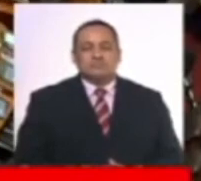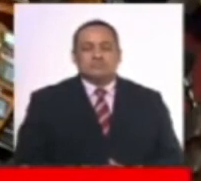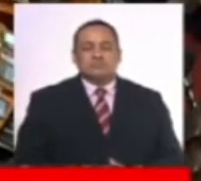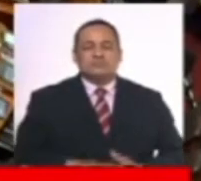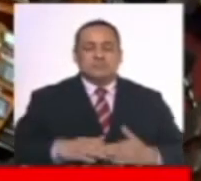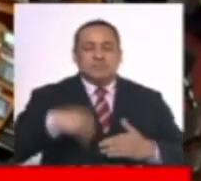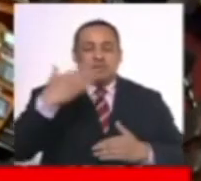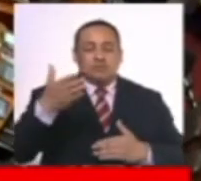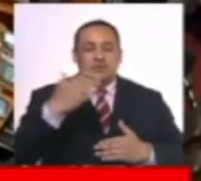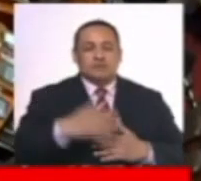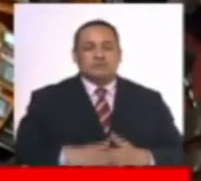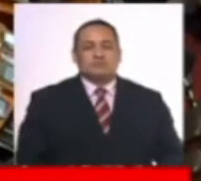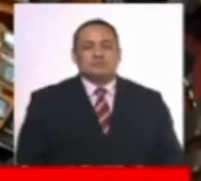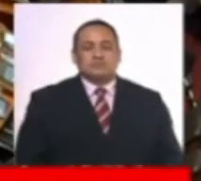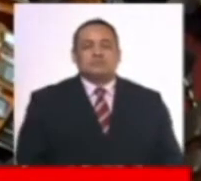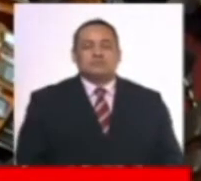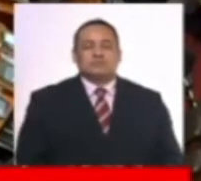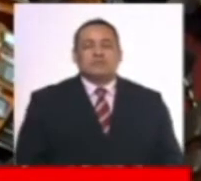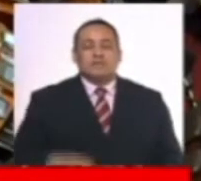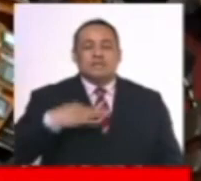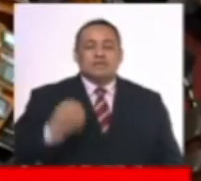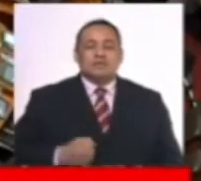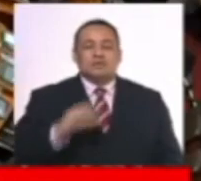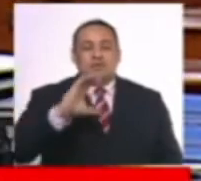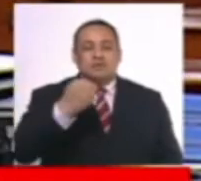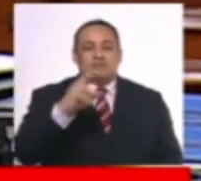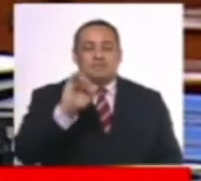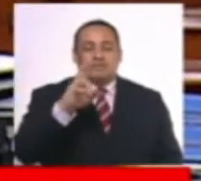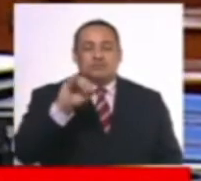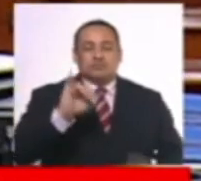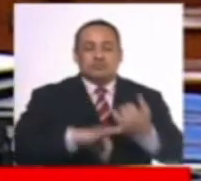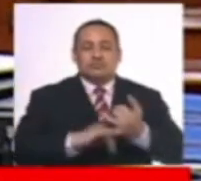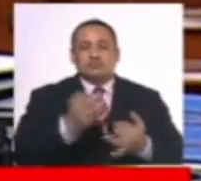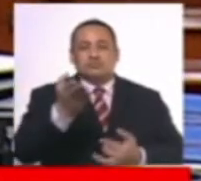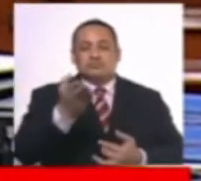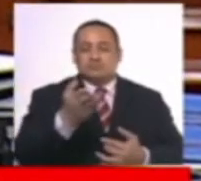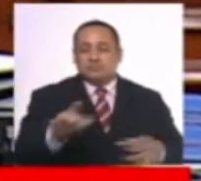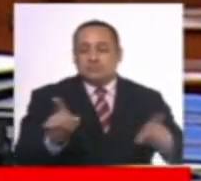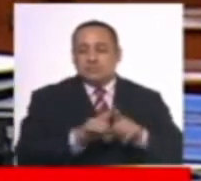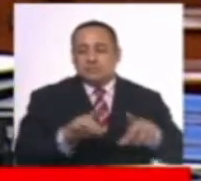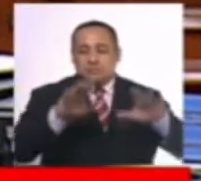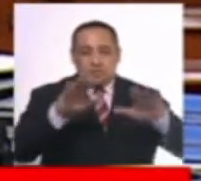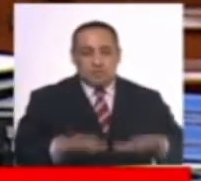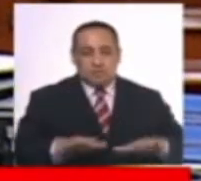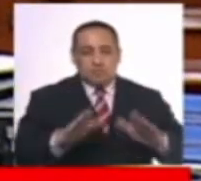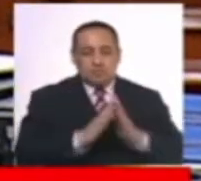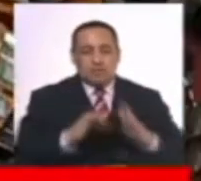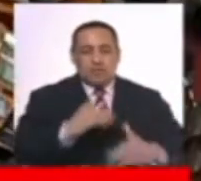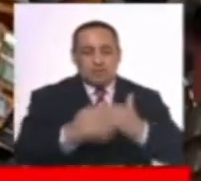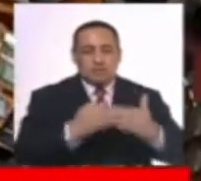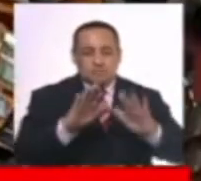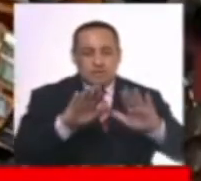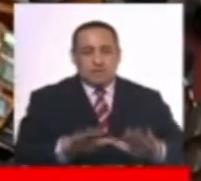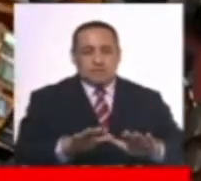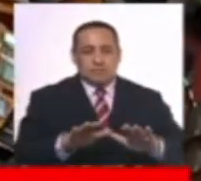Después piden la alusión. Señora Chirinos. Señora Chirinos, baje la revolución. Adelante, por favor.